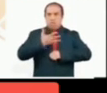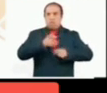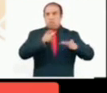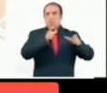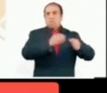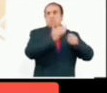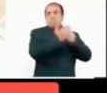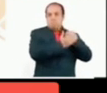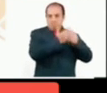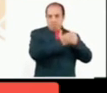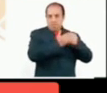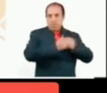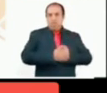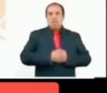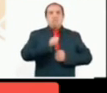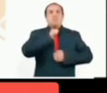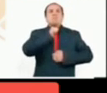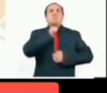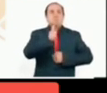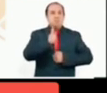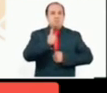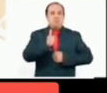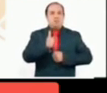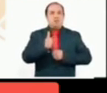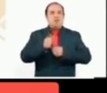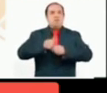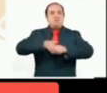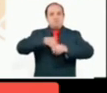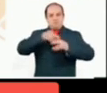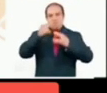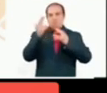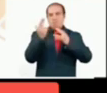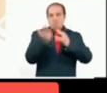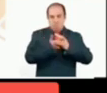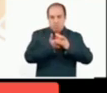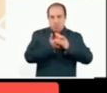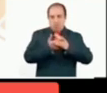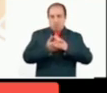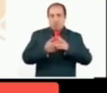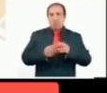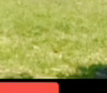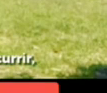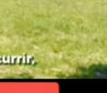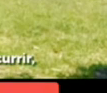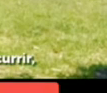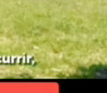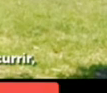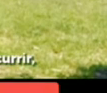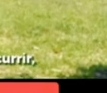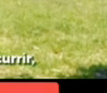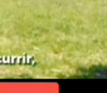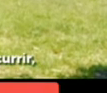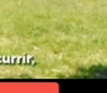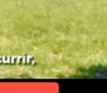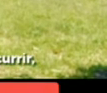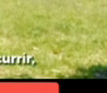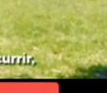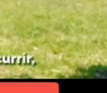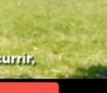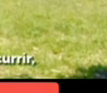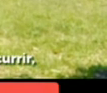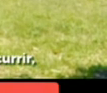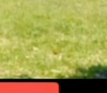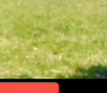impunidad para ningún delito, pero en particular para los feminicidios. En aquel entonces dije que esto